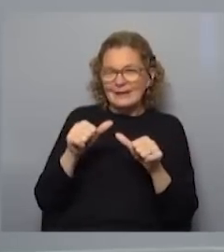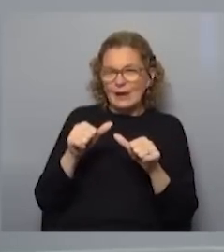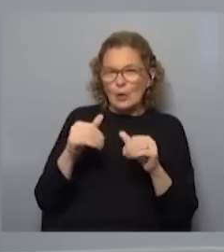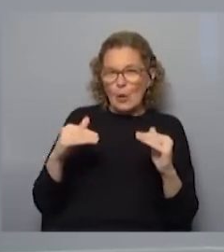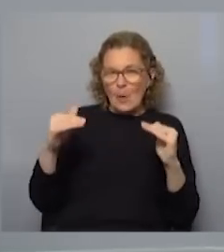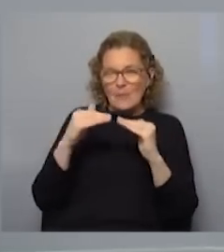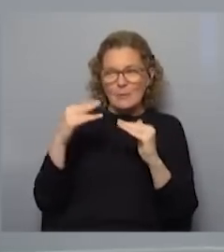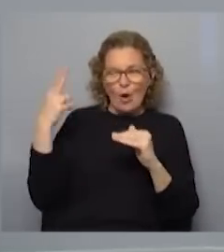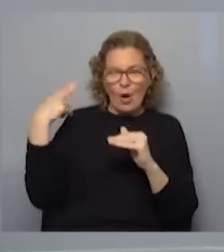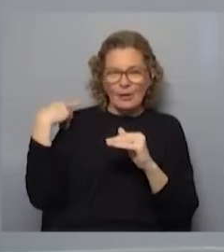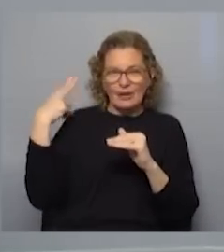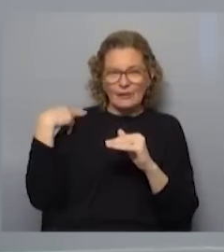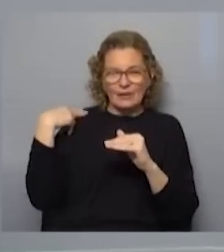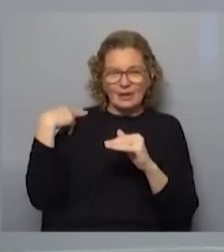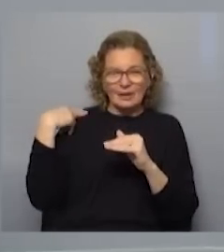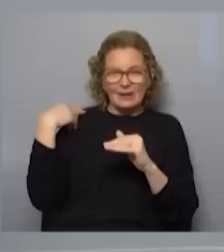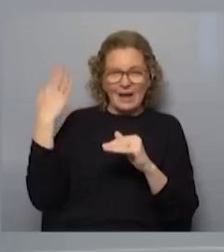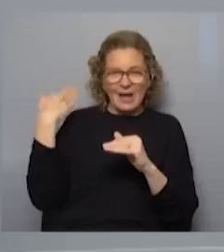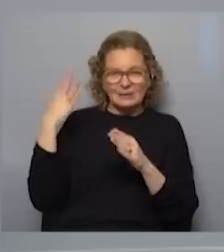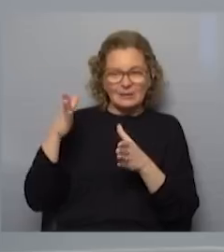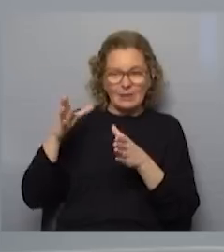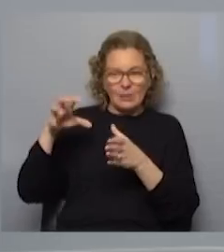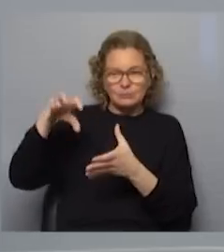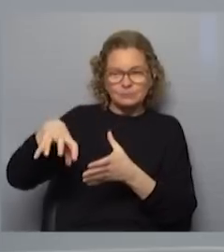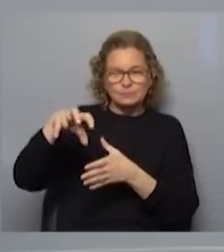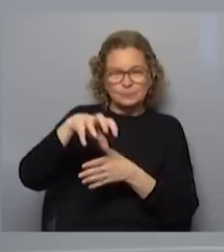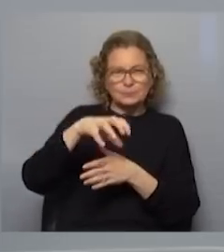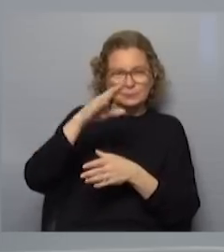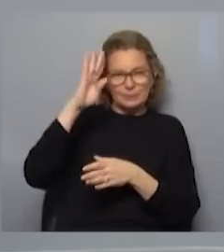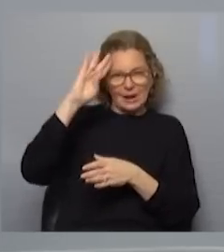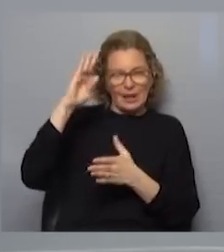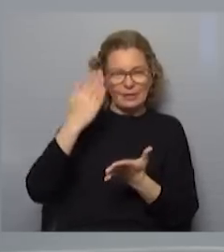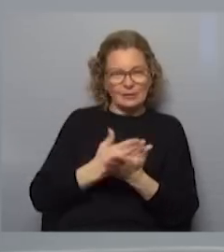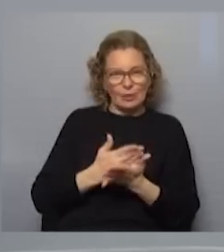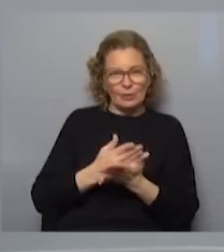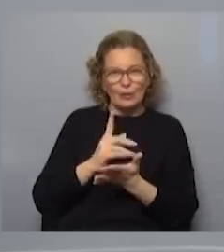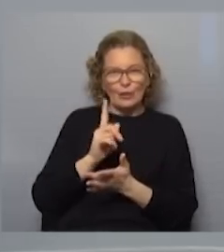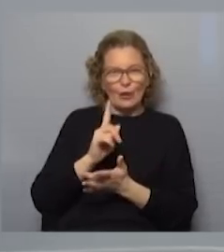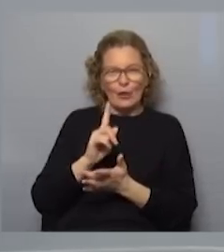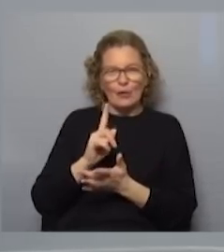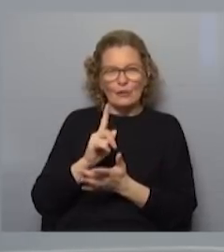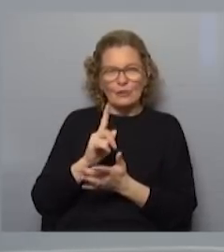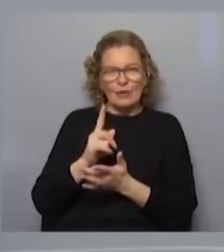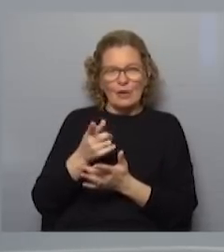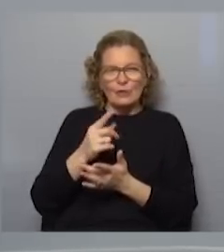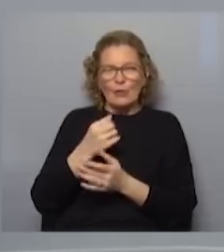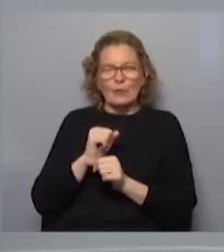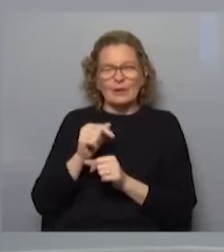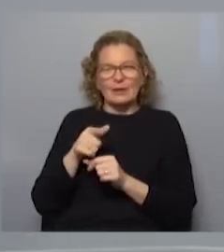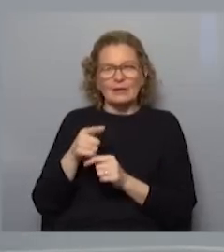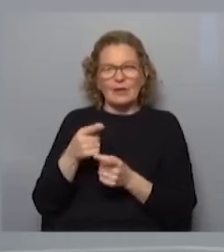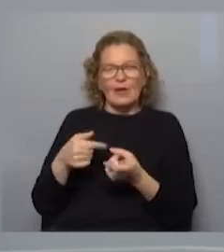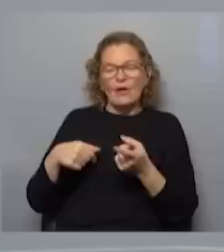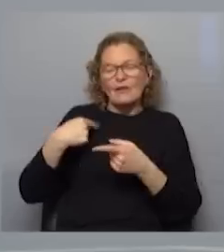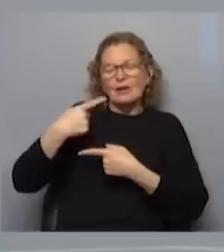mismos jerarcas que habían estado en las estructuras de la dictadura no fue producto de la inercia o de que se